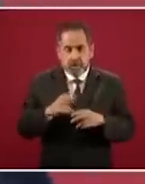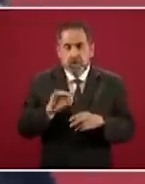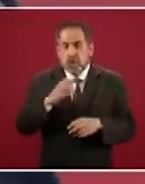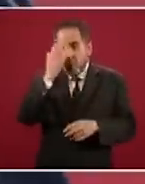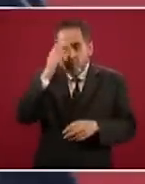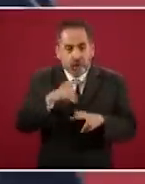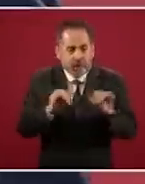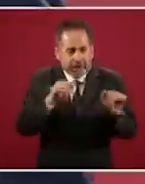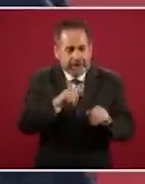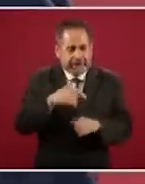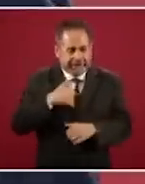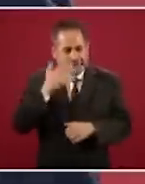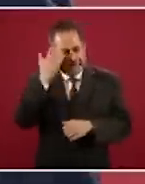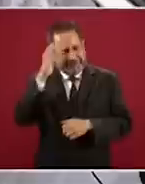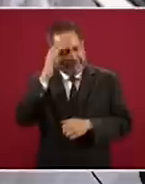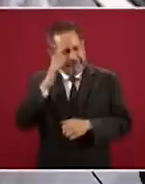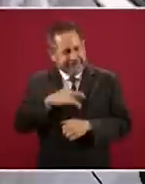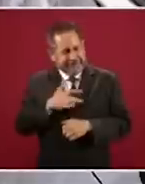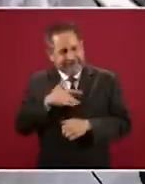nadie.